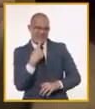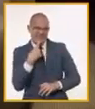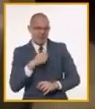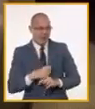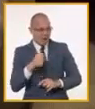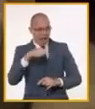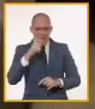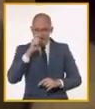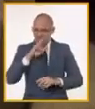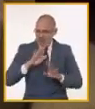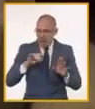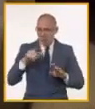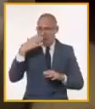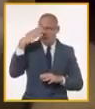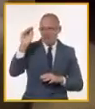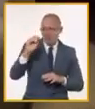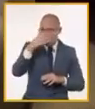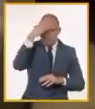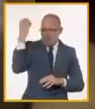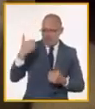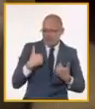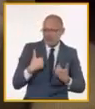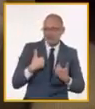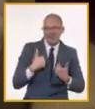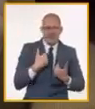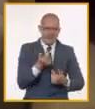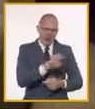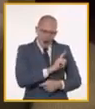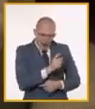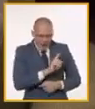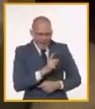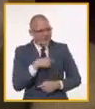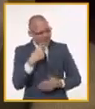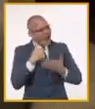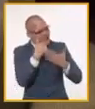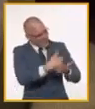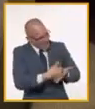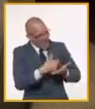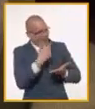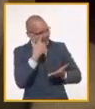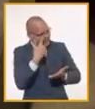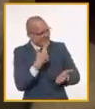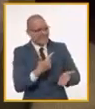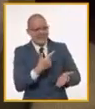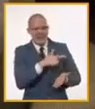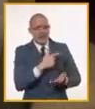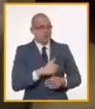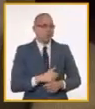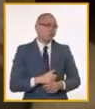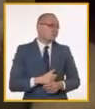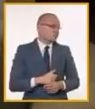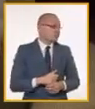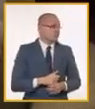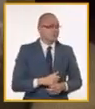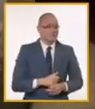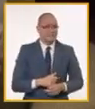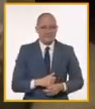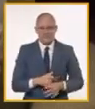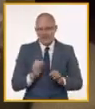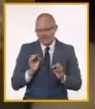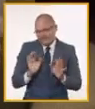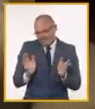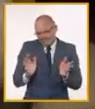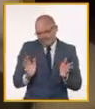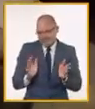ir. Óigame, esto es distinto, nosotros no nos vamos. No nos creían, porque era el